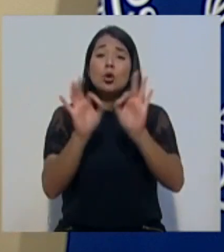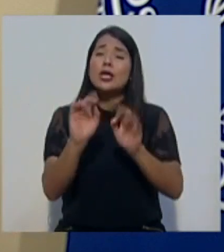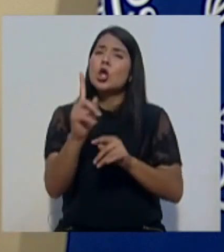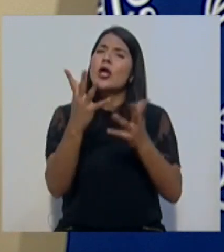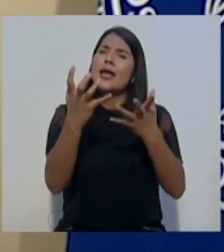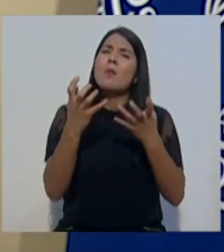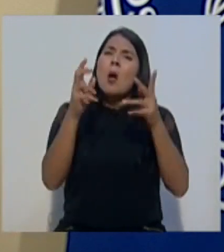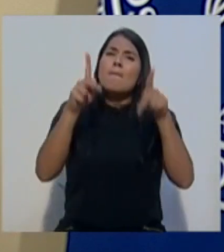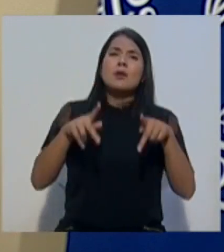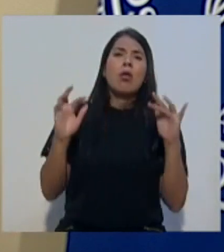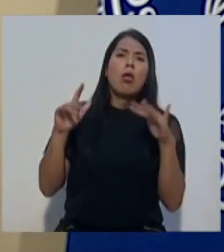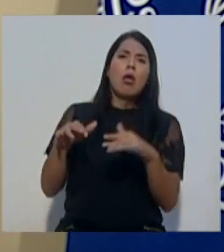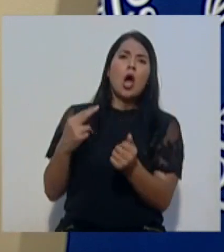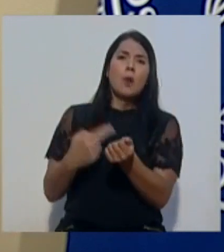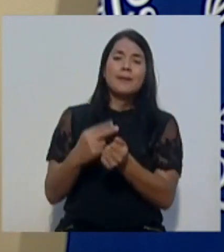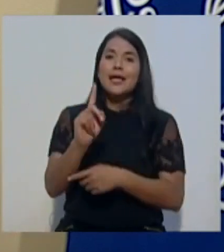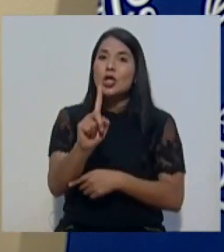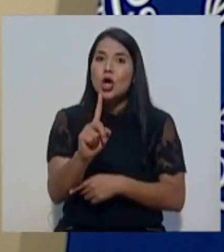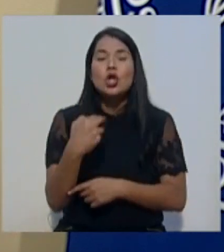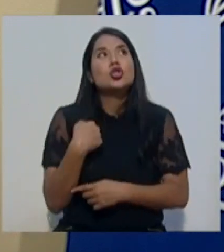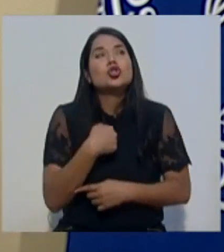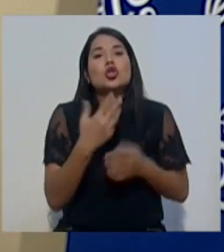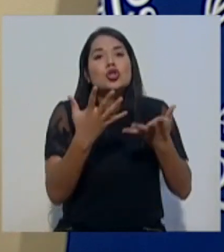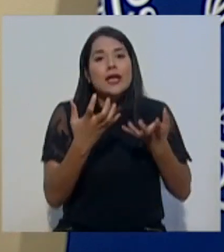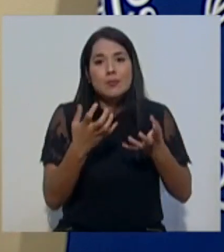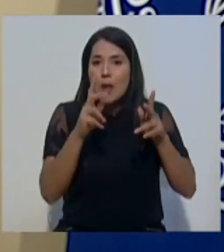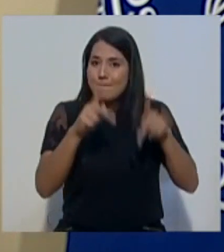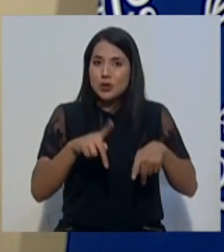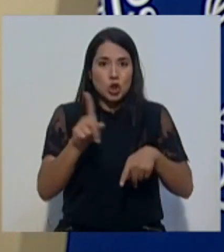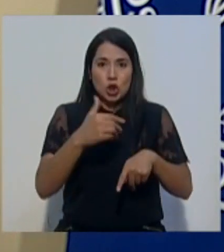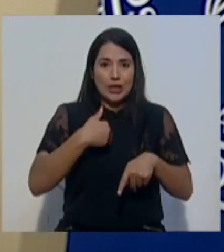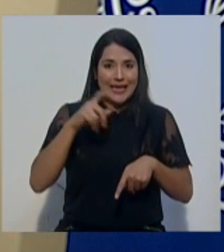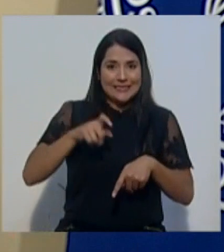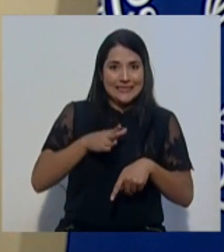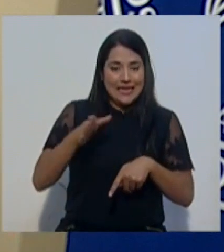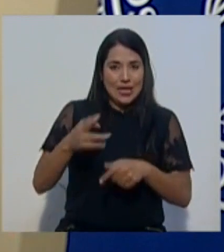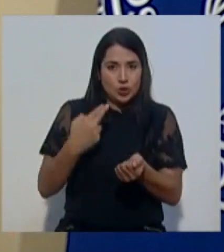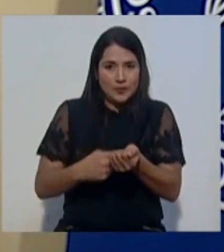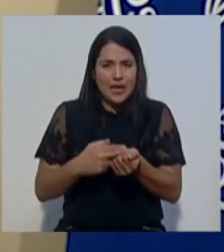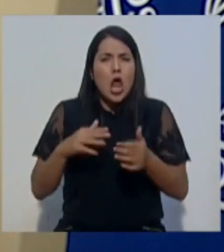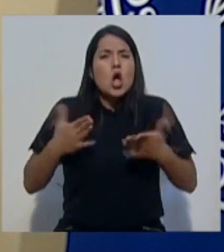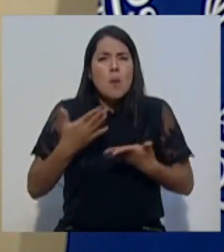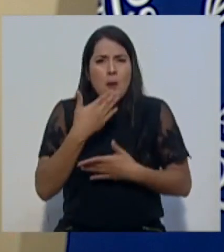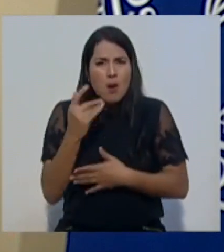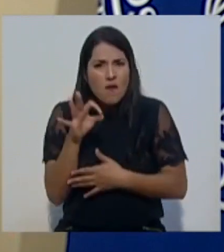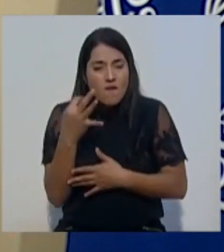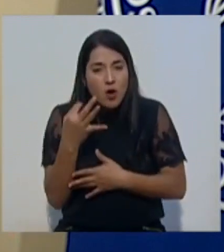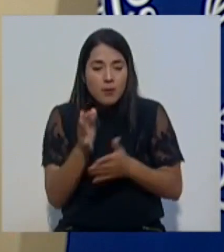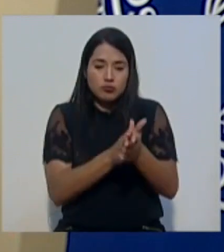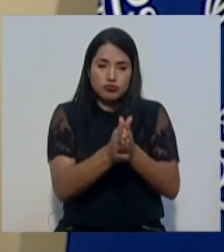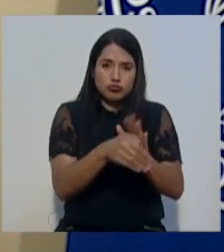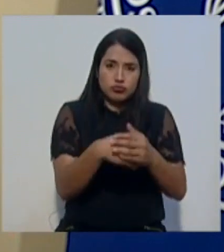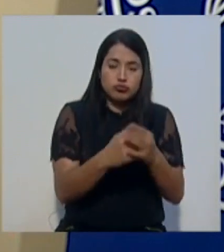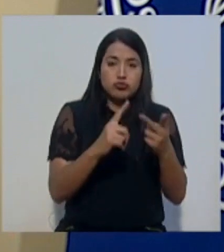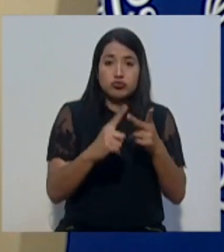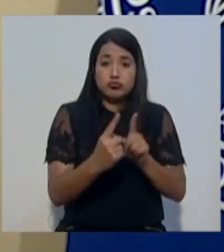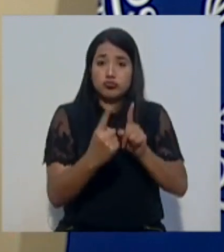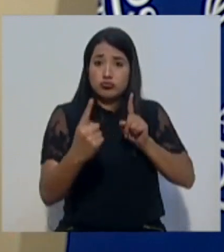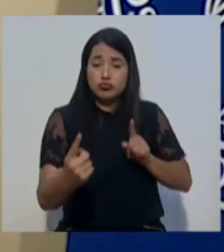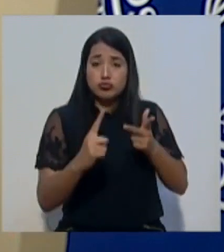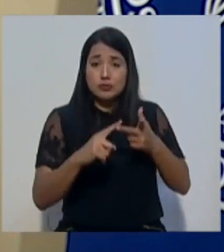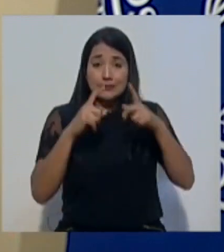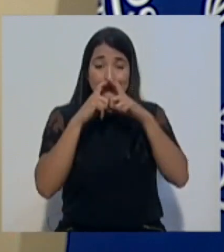gente vaya al hospital, lo que queremos es que la gente no tenga que ir nunca. Y la mejor forma de no ir es lavarse las manos, distanciamiento